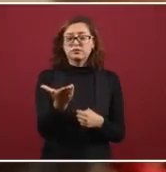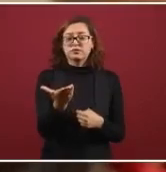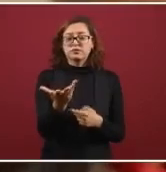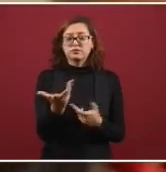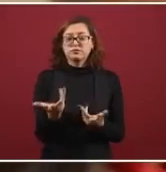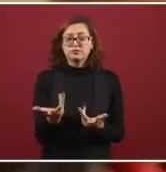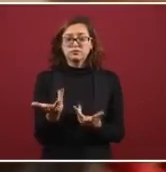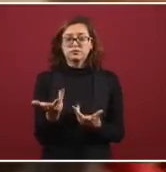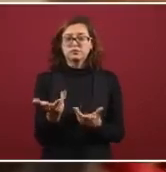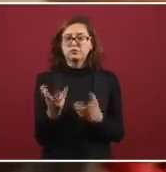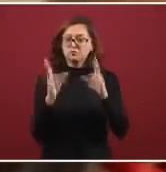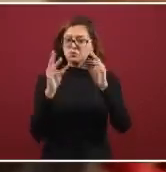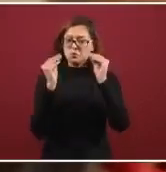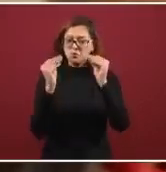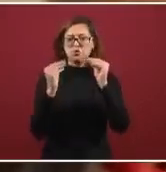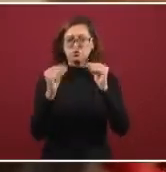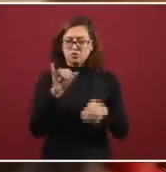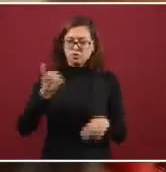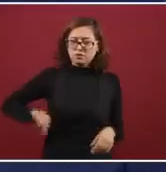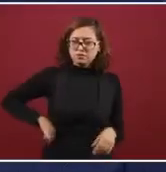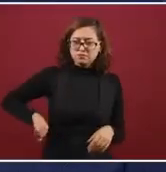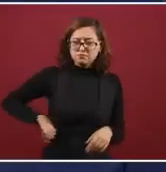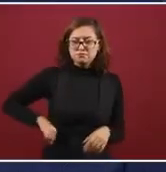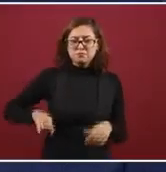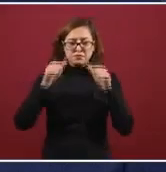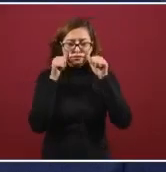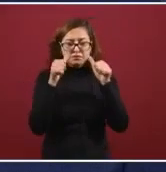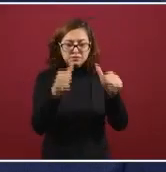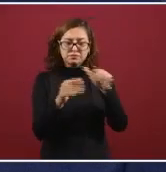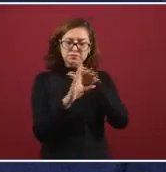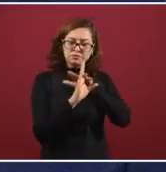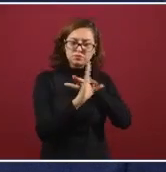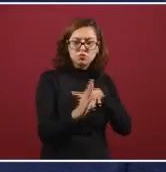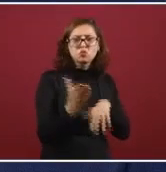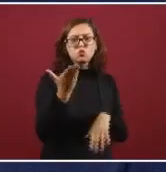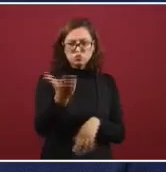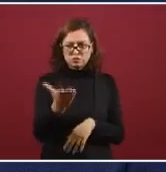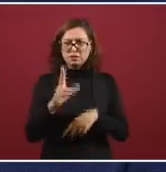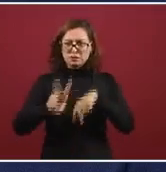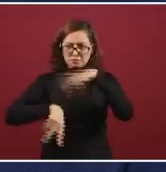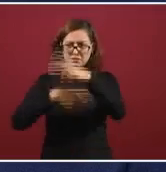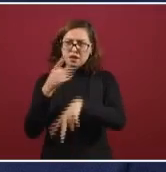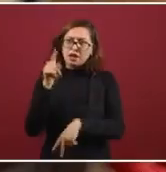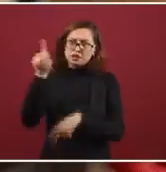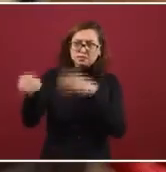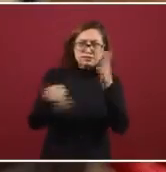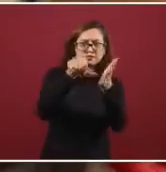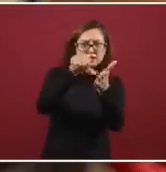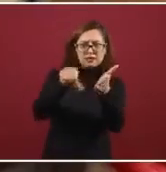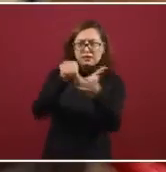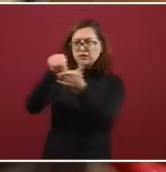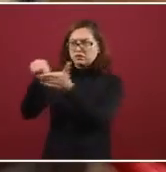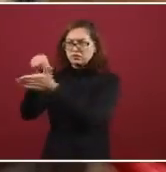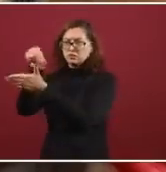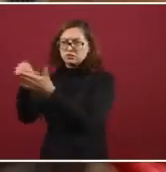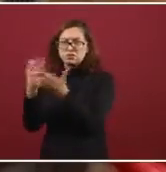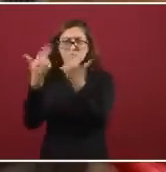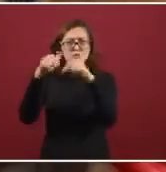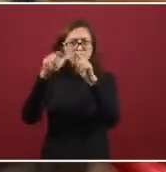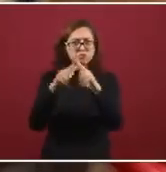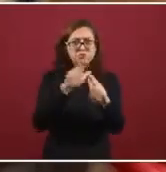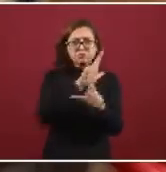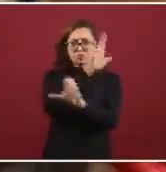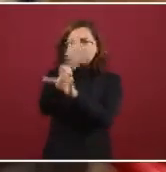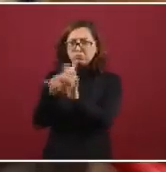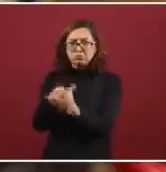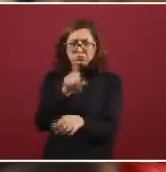la situación de los migrantes. ¿Usted piensa ir a visitar las estaciones migratorias o algunos albergues para verificar